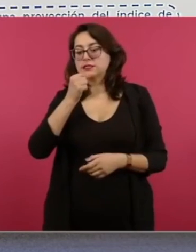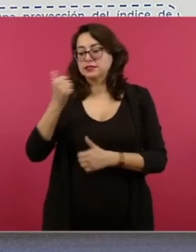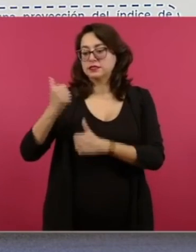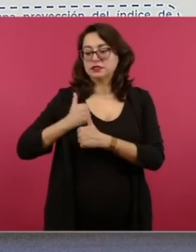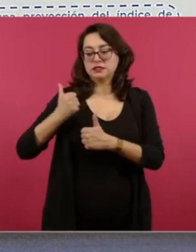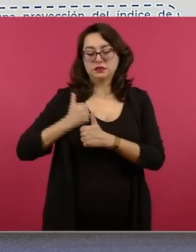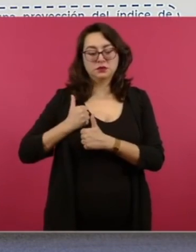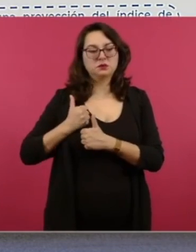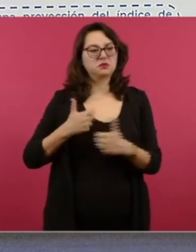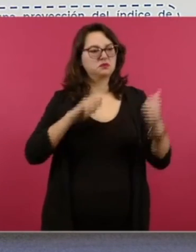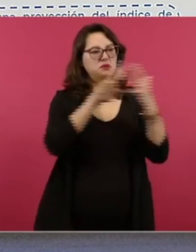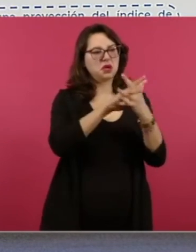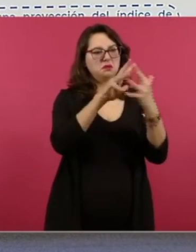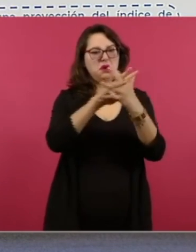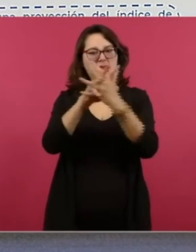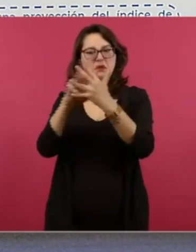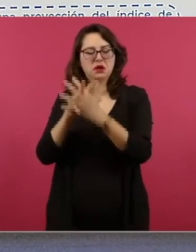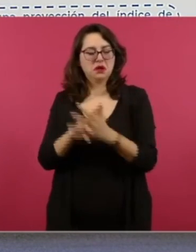vean los heridos